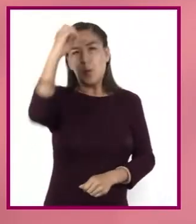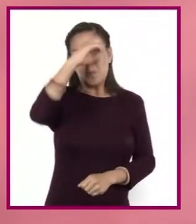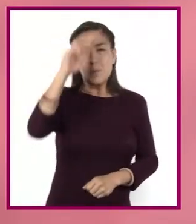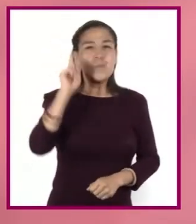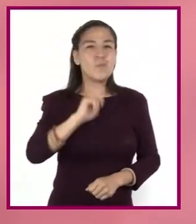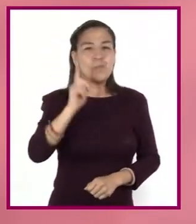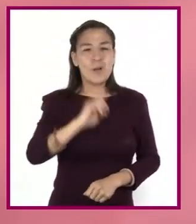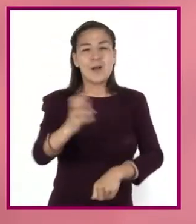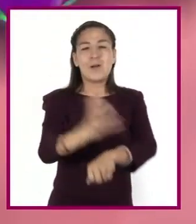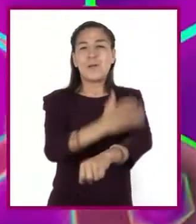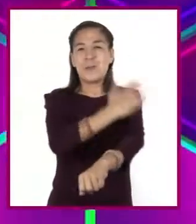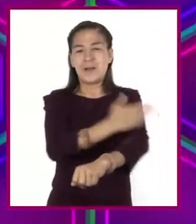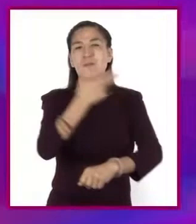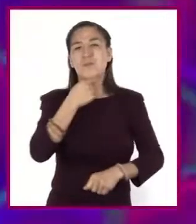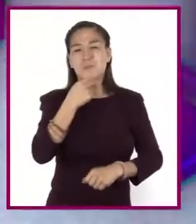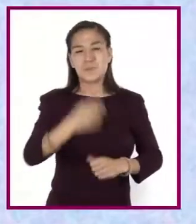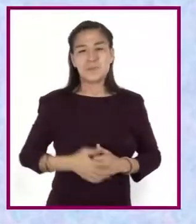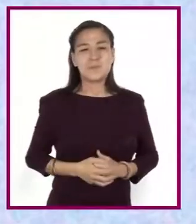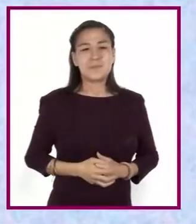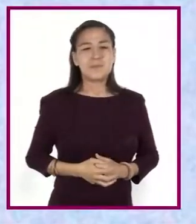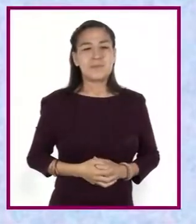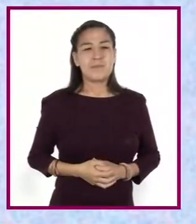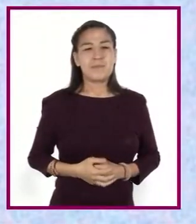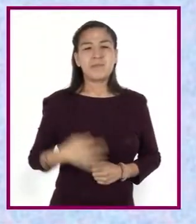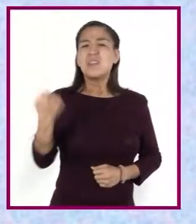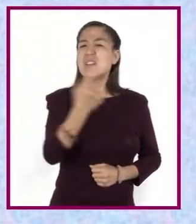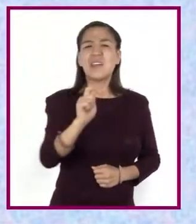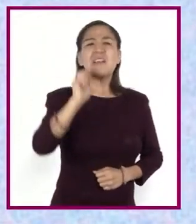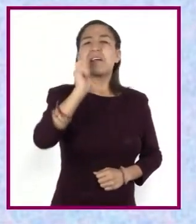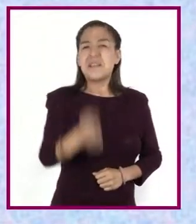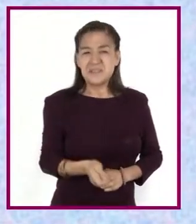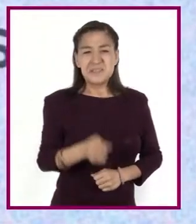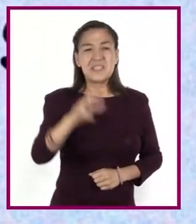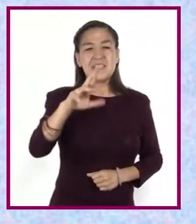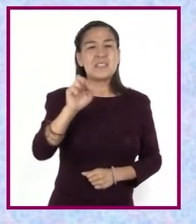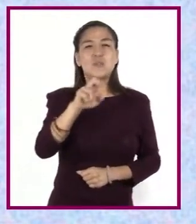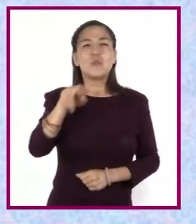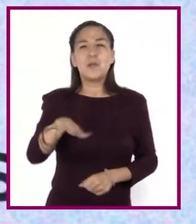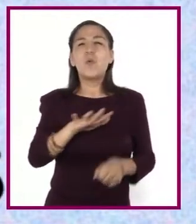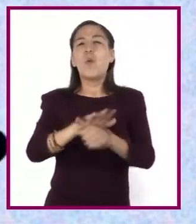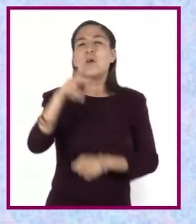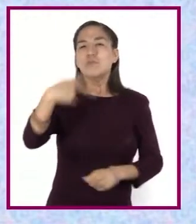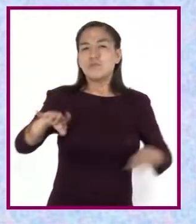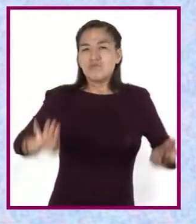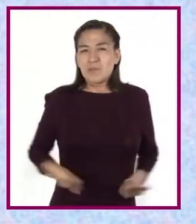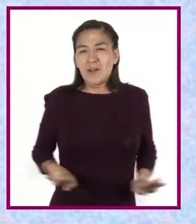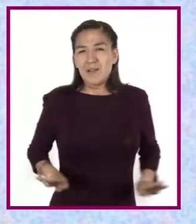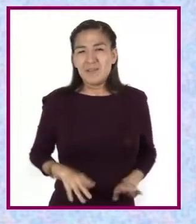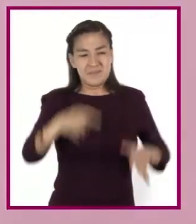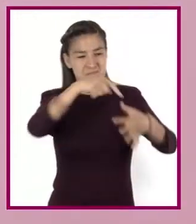y compañero. ¿Qué es un resumen y cuáles son sus características?